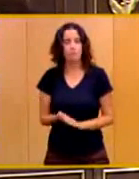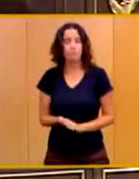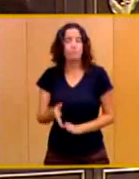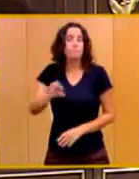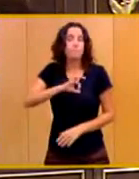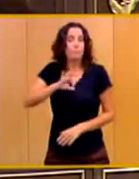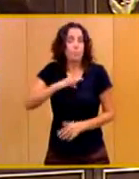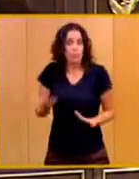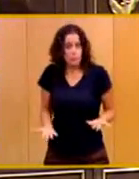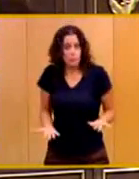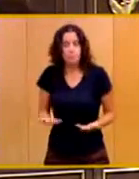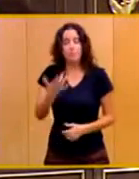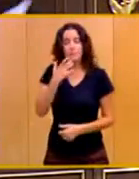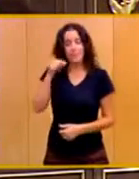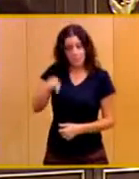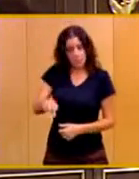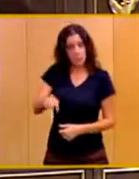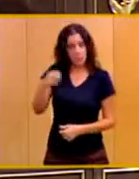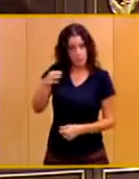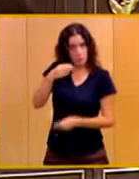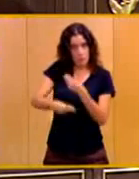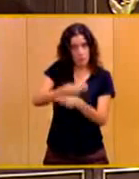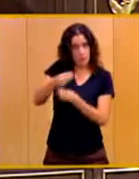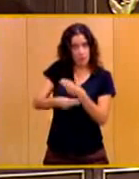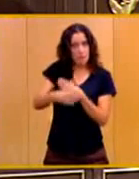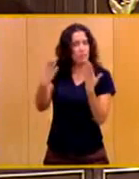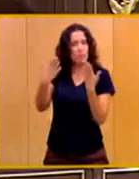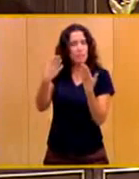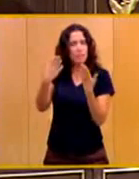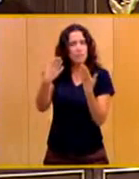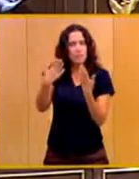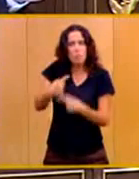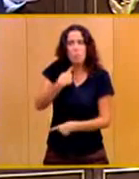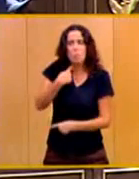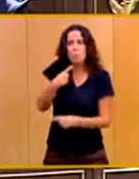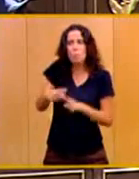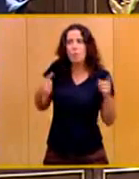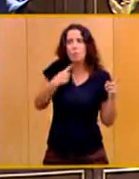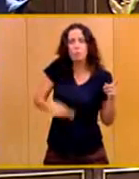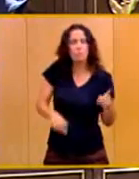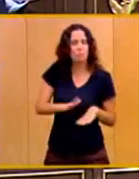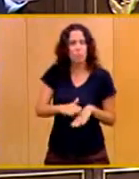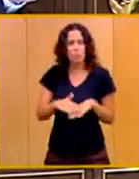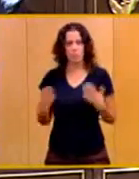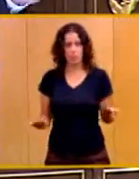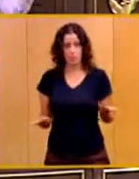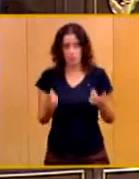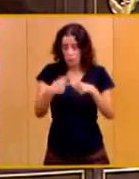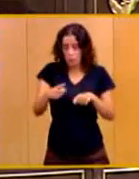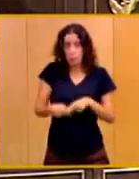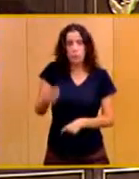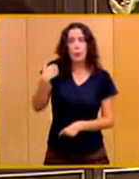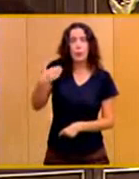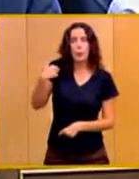es lo que había que hacer, ¿para qué nos ha hecho perder un año? ¿No estaban las cosas suficientemente mal hace